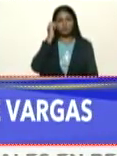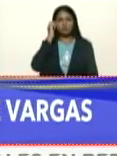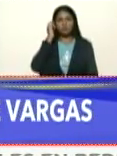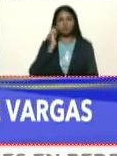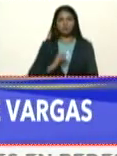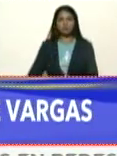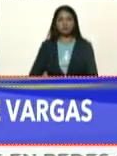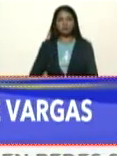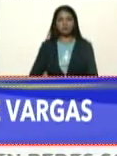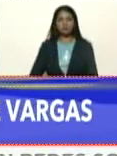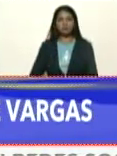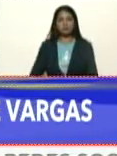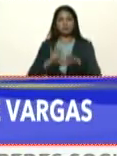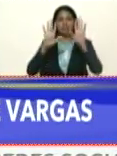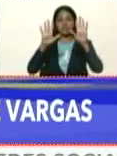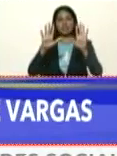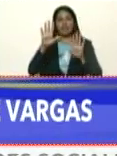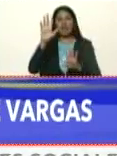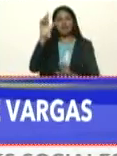y 10 días,